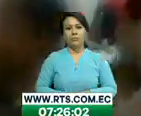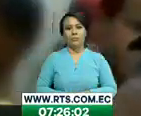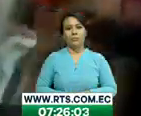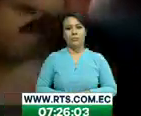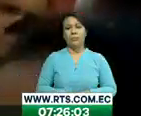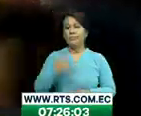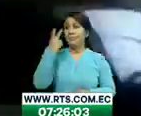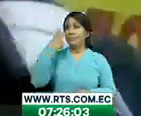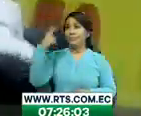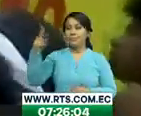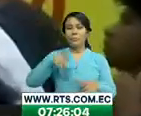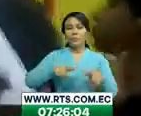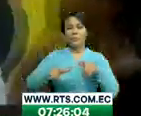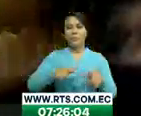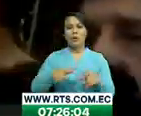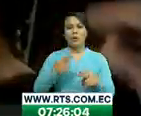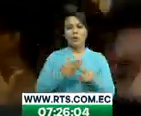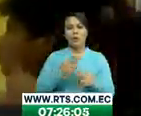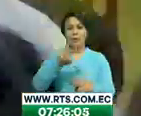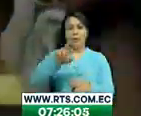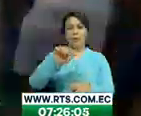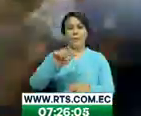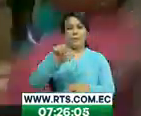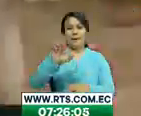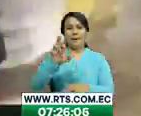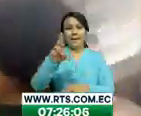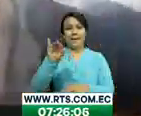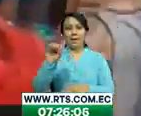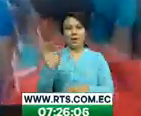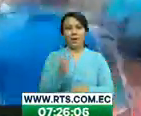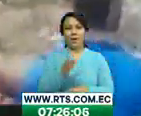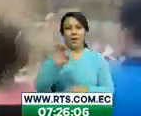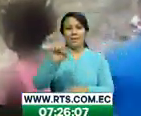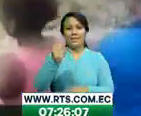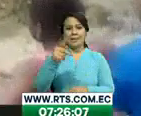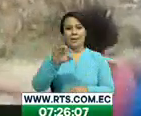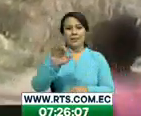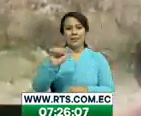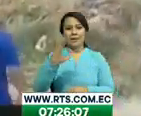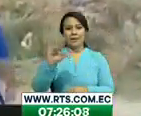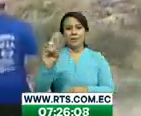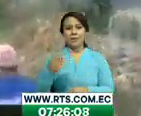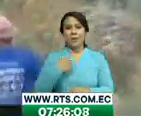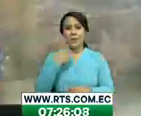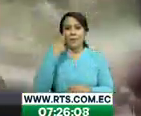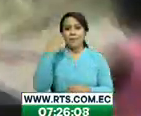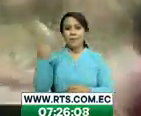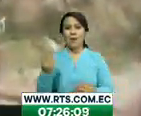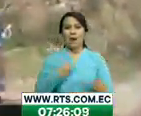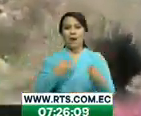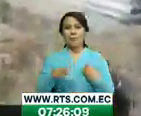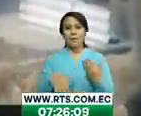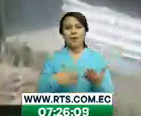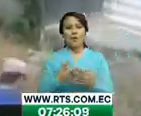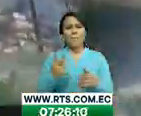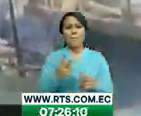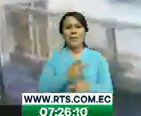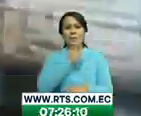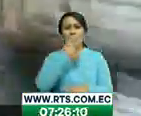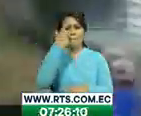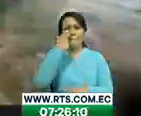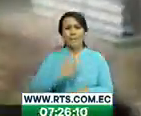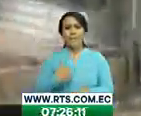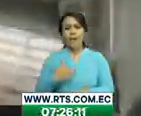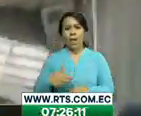El hecho se registró en la cooperativa Valerio Estacio en Guayaquil, según lo que dicen algunos de los habitantes. Habían salido a